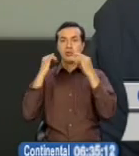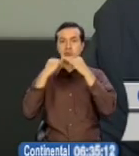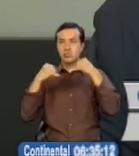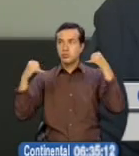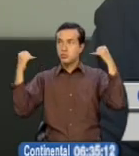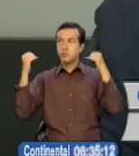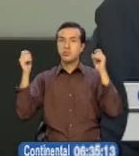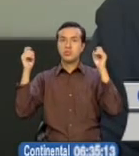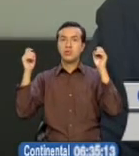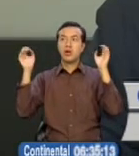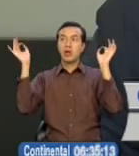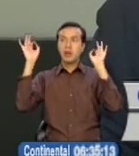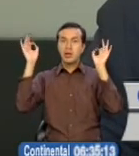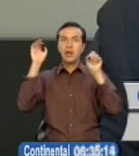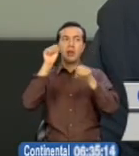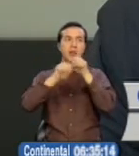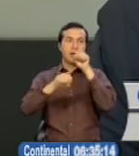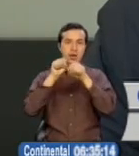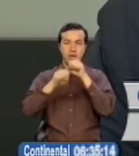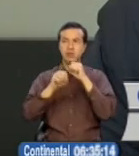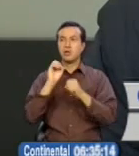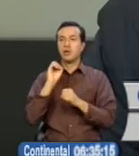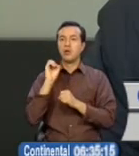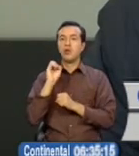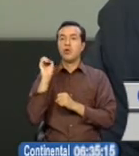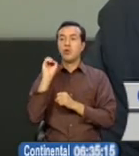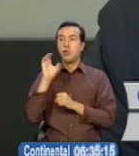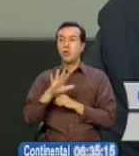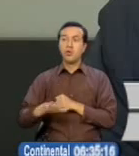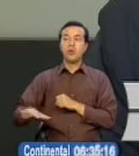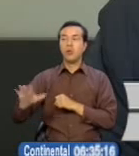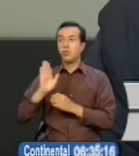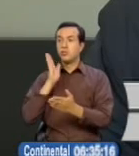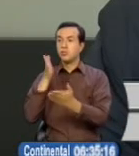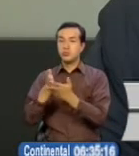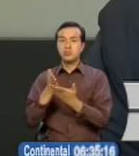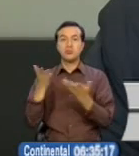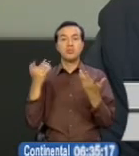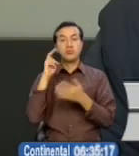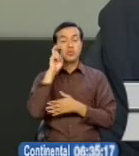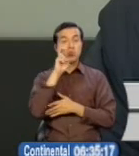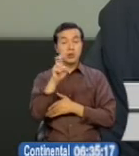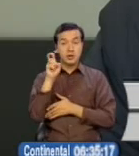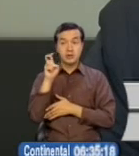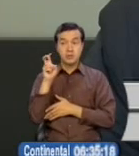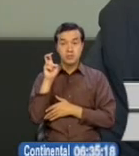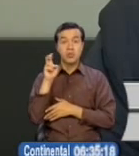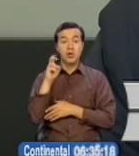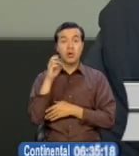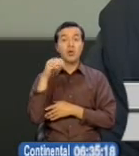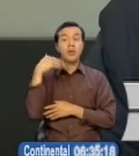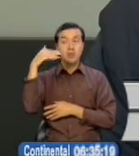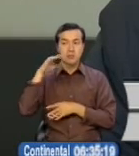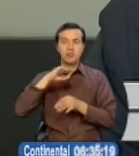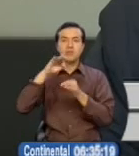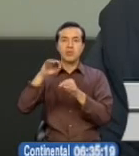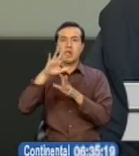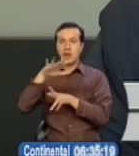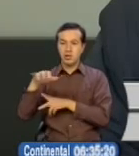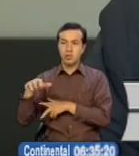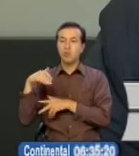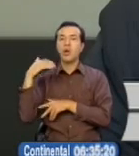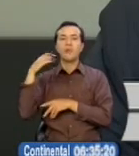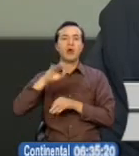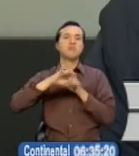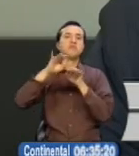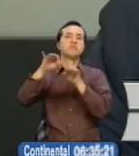energía, imposibilidad de llegar a determinados territorios, postergación del turismo, postergación de la agricultura,